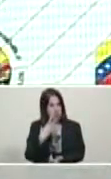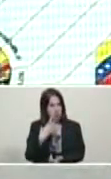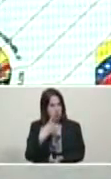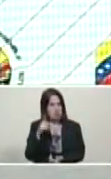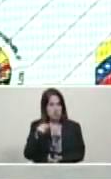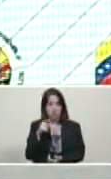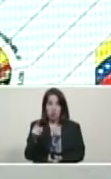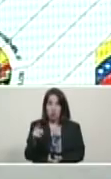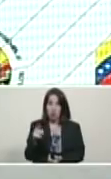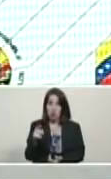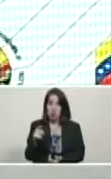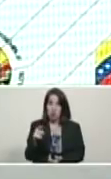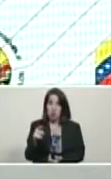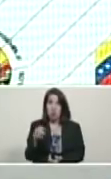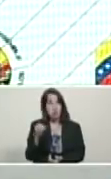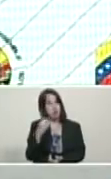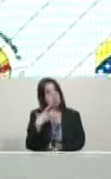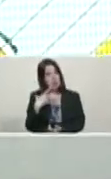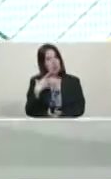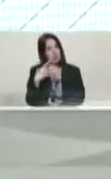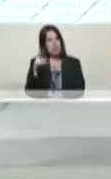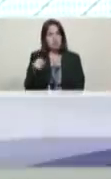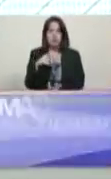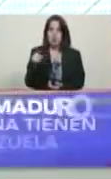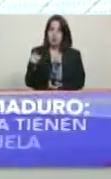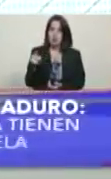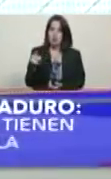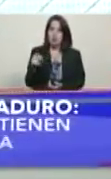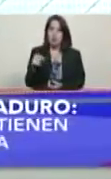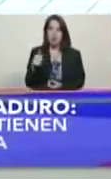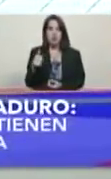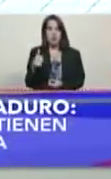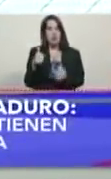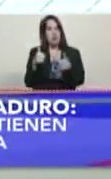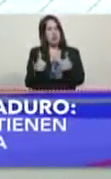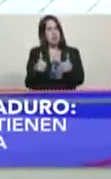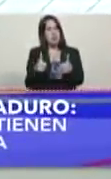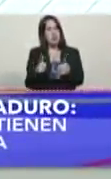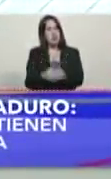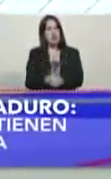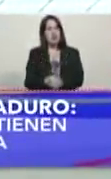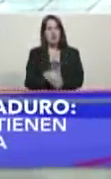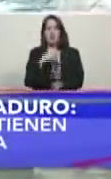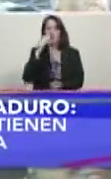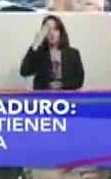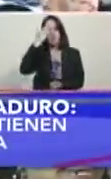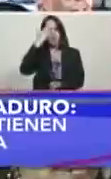cómo voy como que dice walter